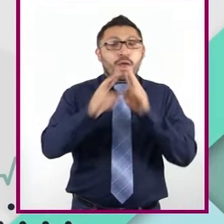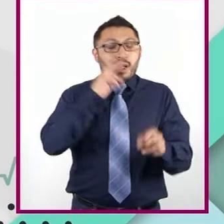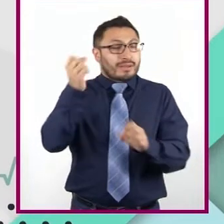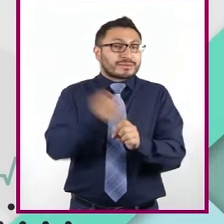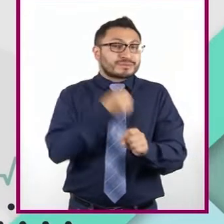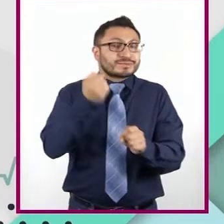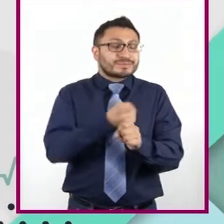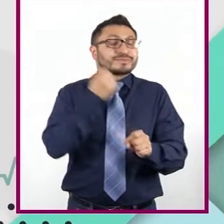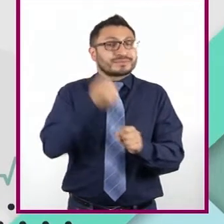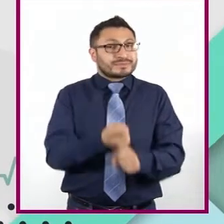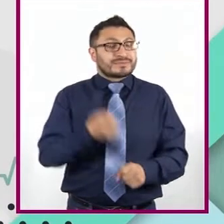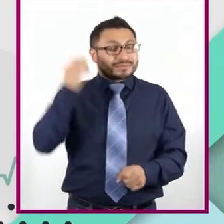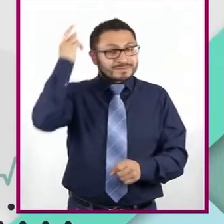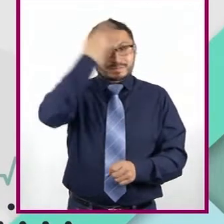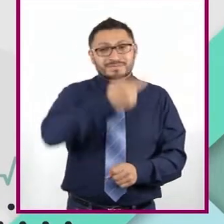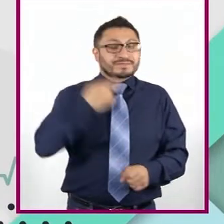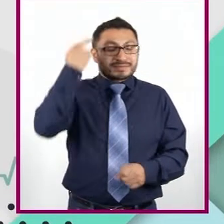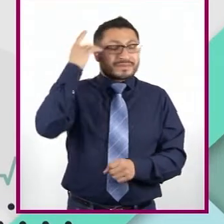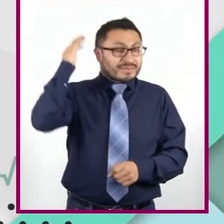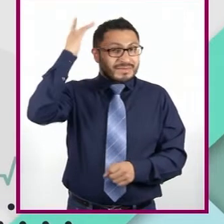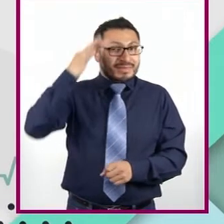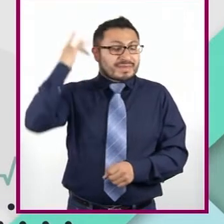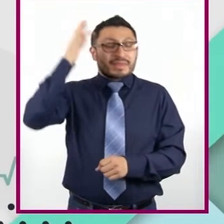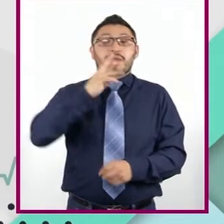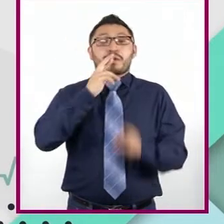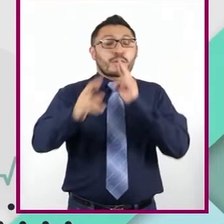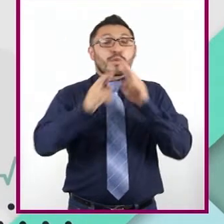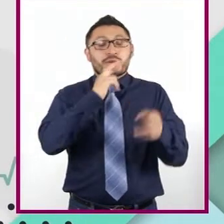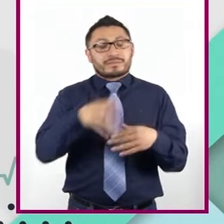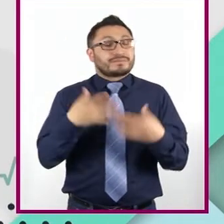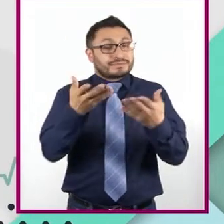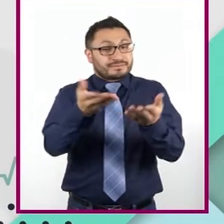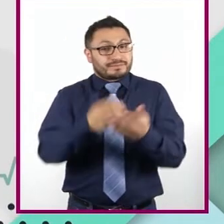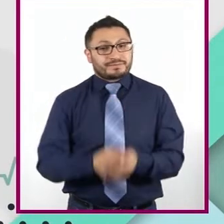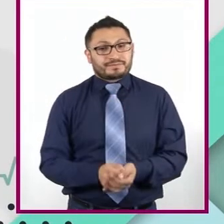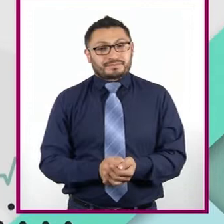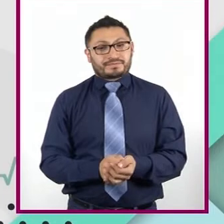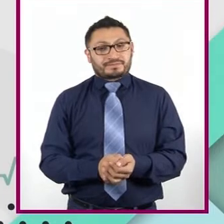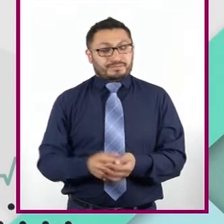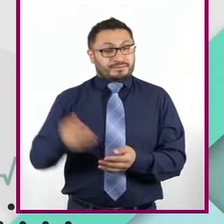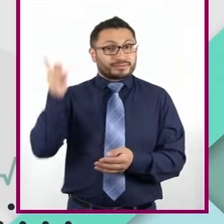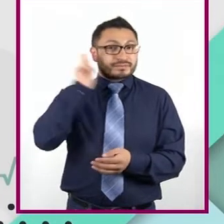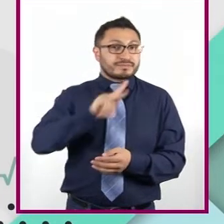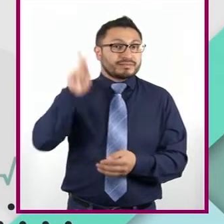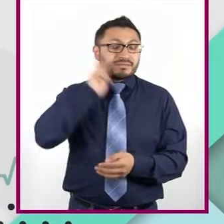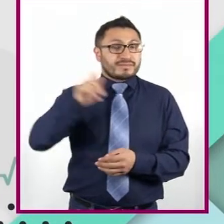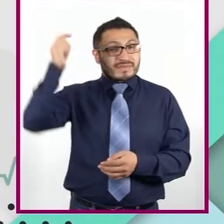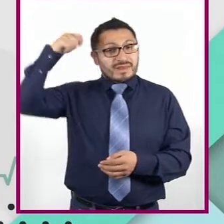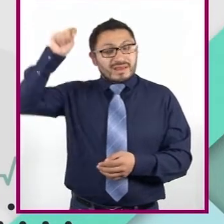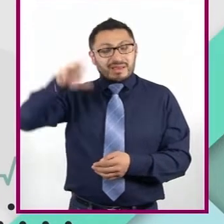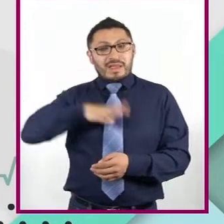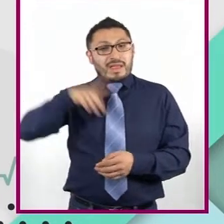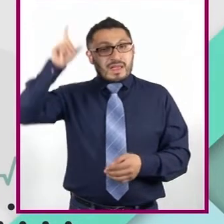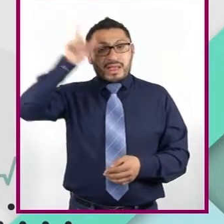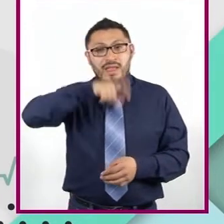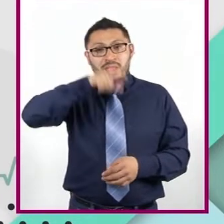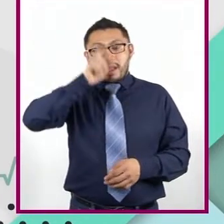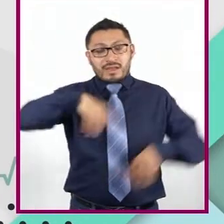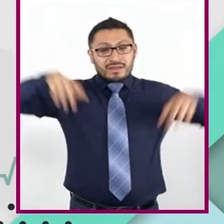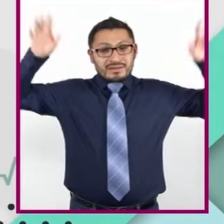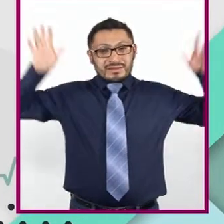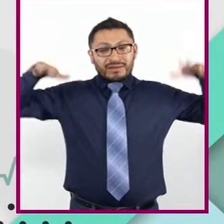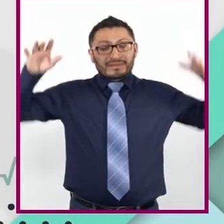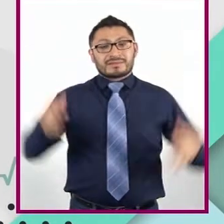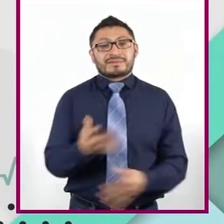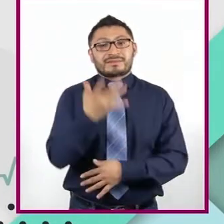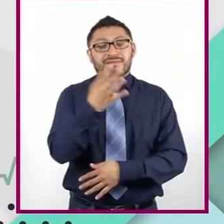práctica. Analicemos los resultados adquiridos. La probabilidad teórica de obtener águila es del